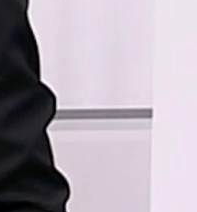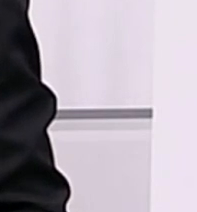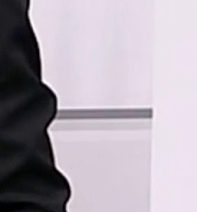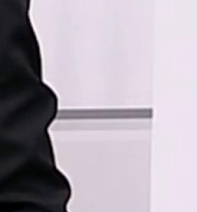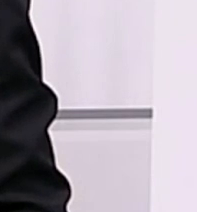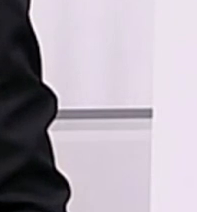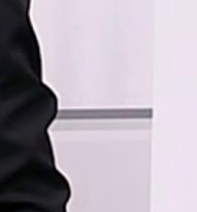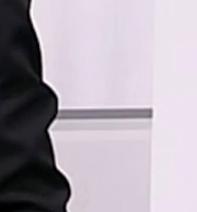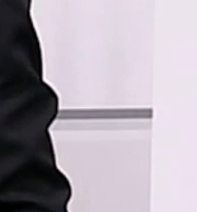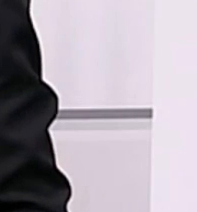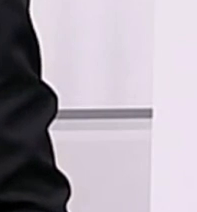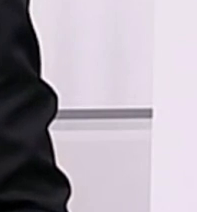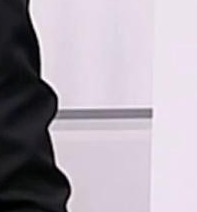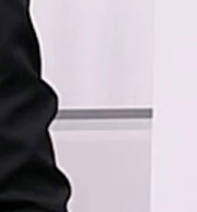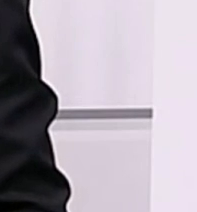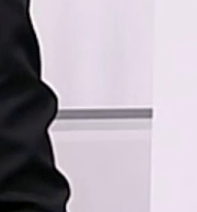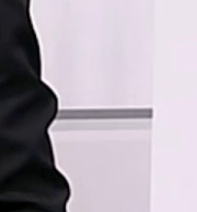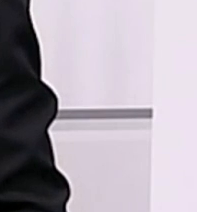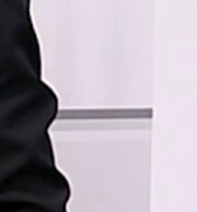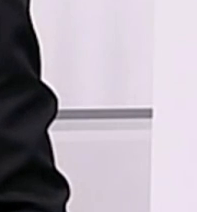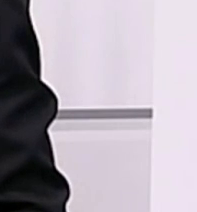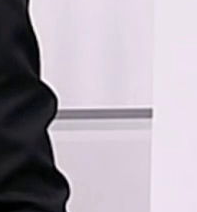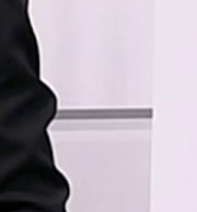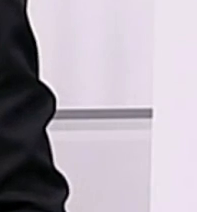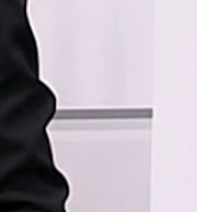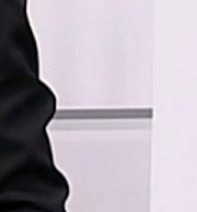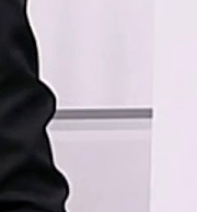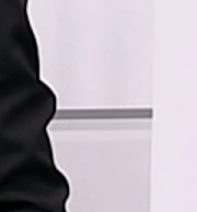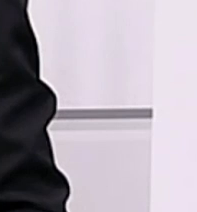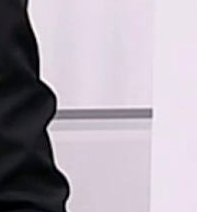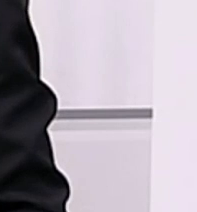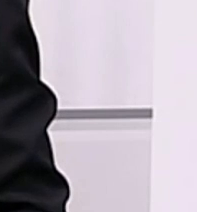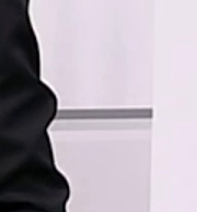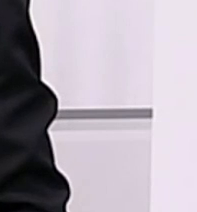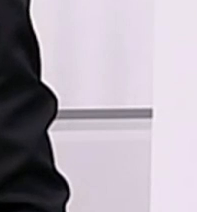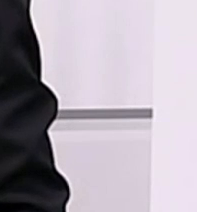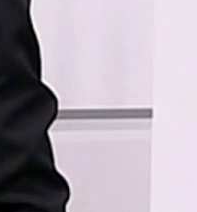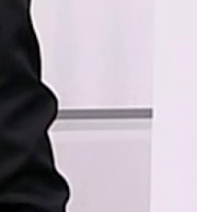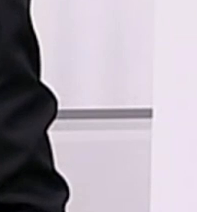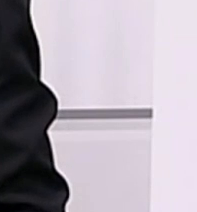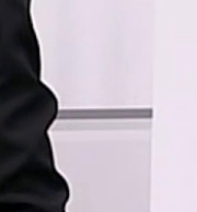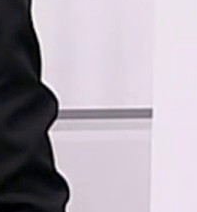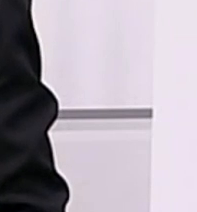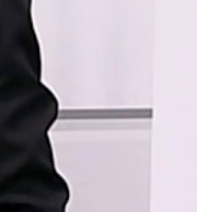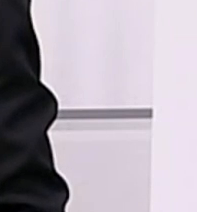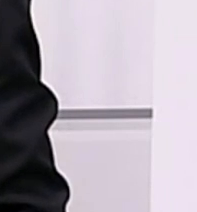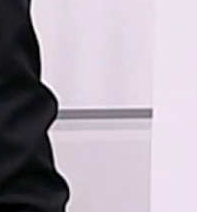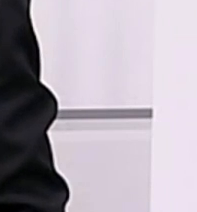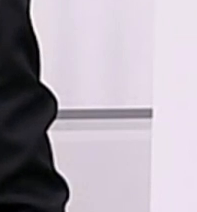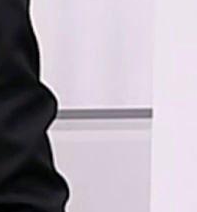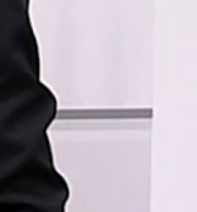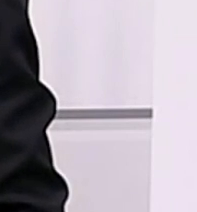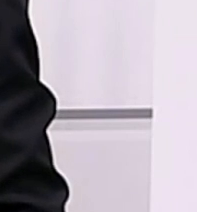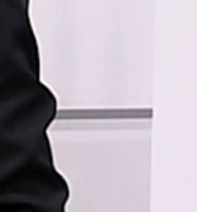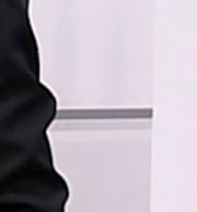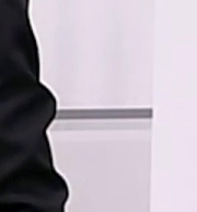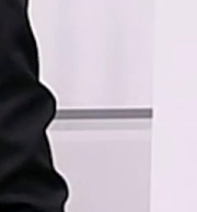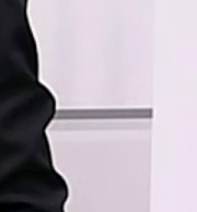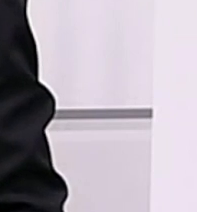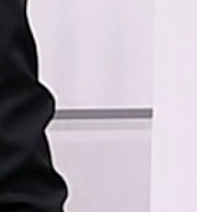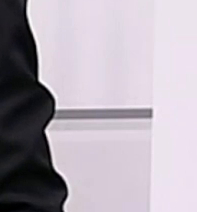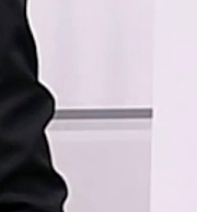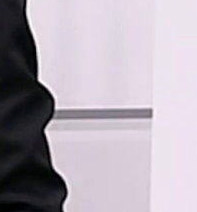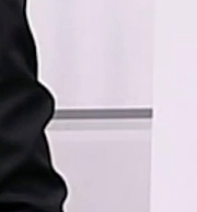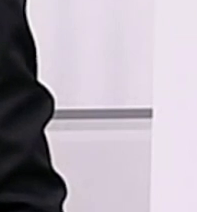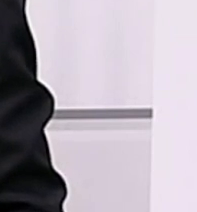Haram, de la prestigiosa emisora y también televisiva de Exitosa.